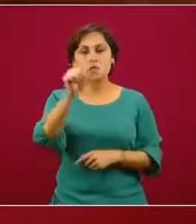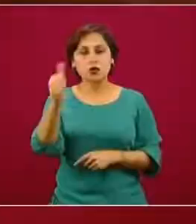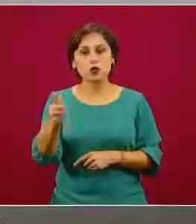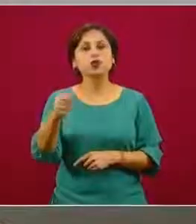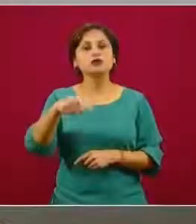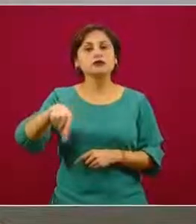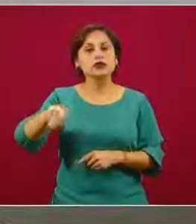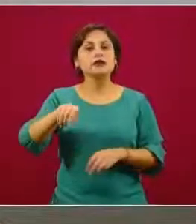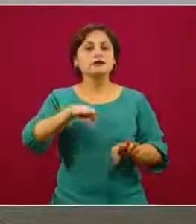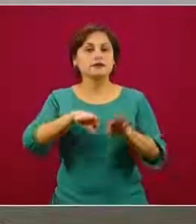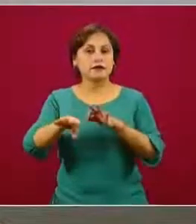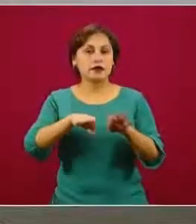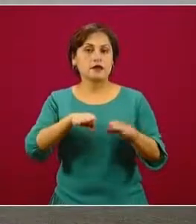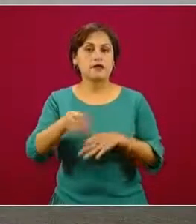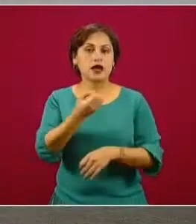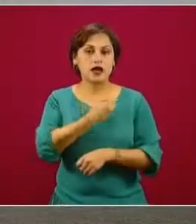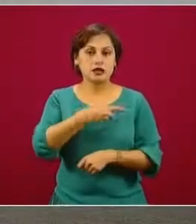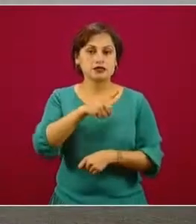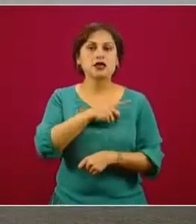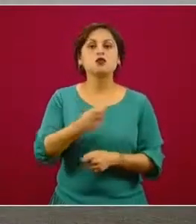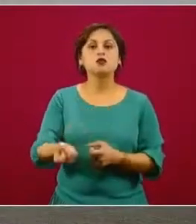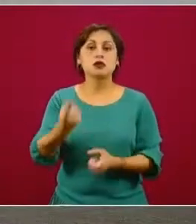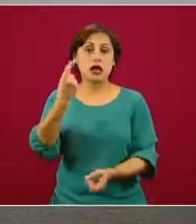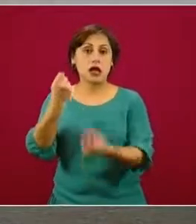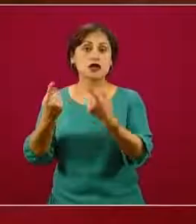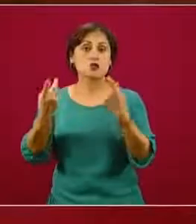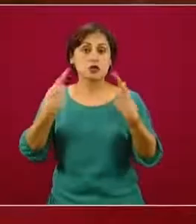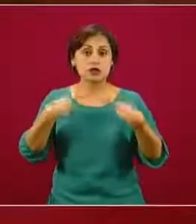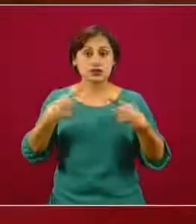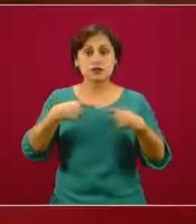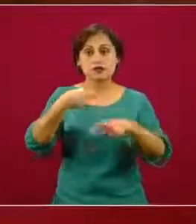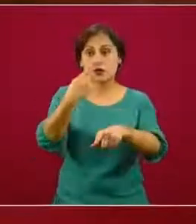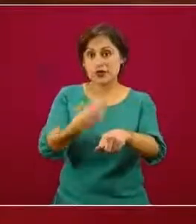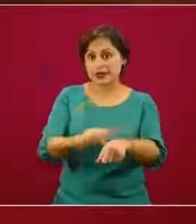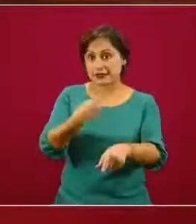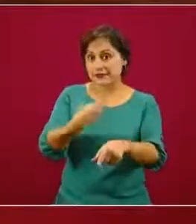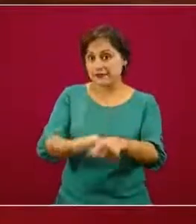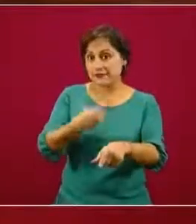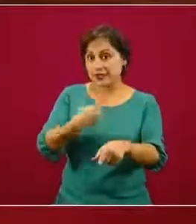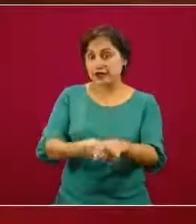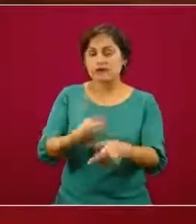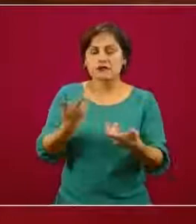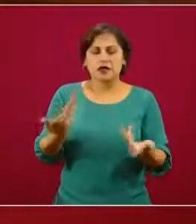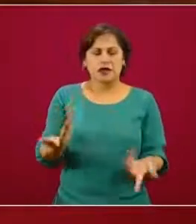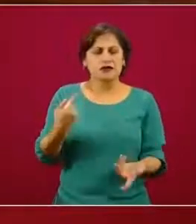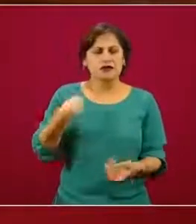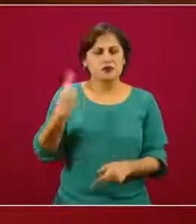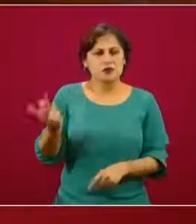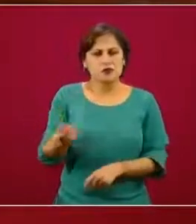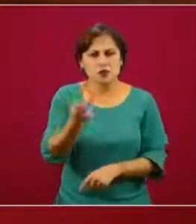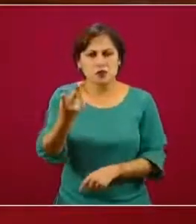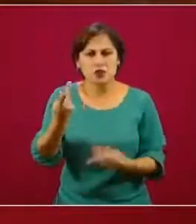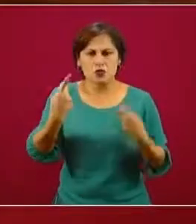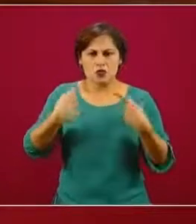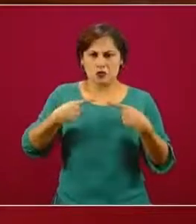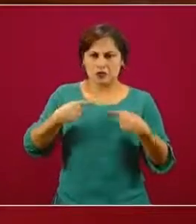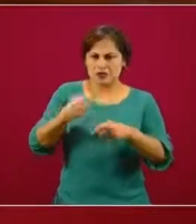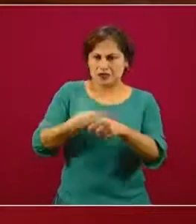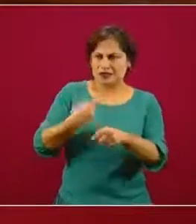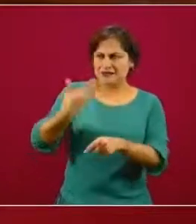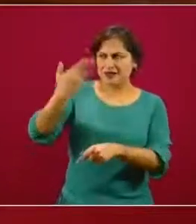algunos relacionados con enfermedades crónicas. ¿Por qué estas personas no fueron aisladas si tenían estos antecedentes de que justamente